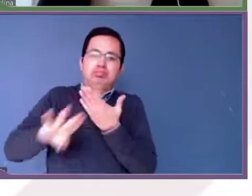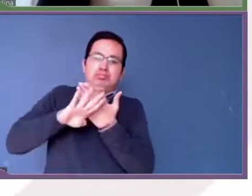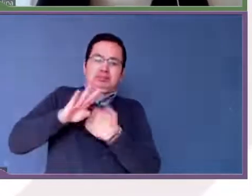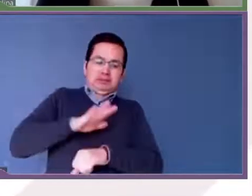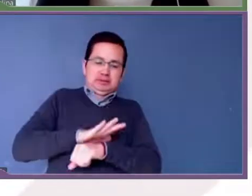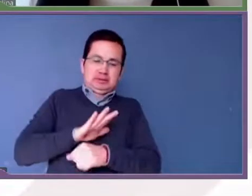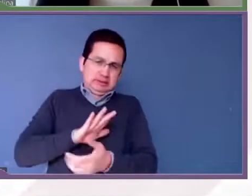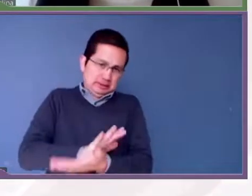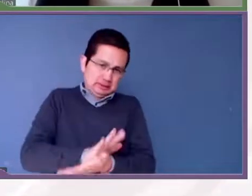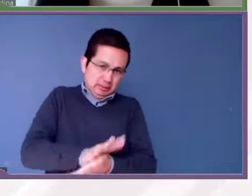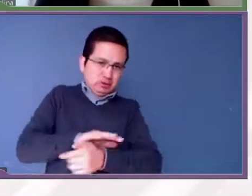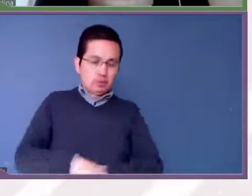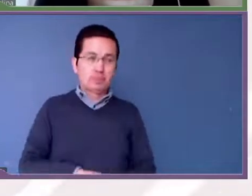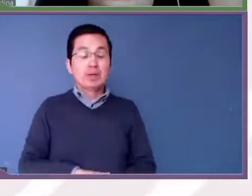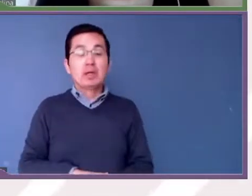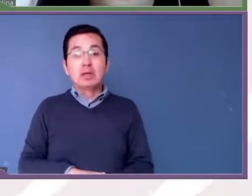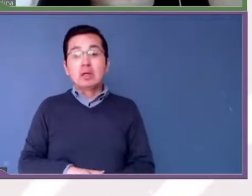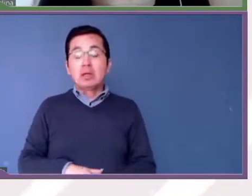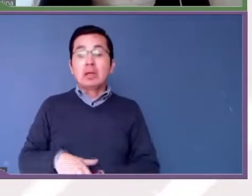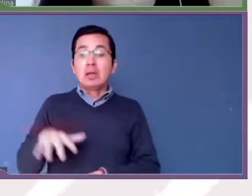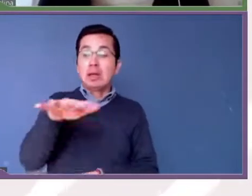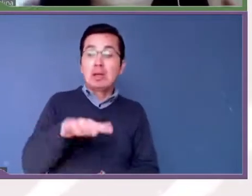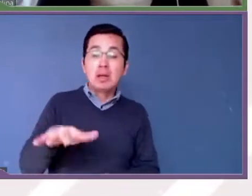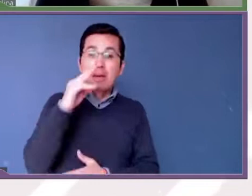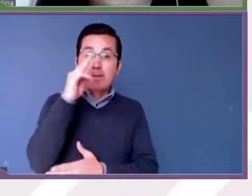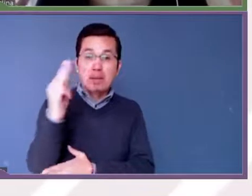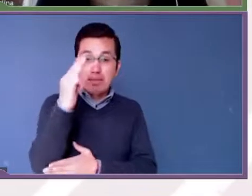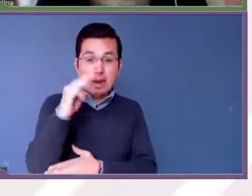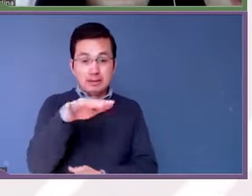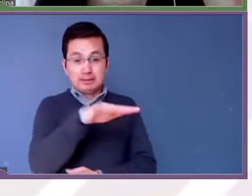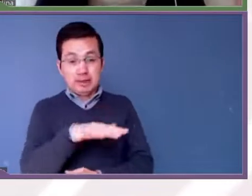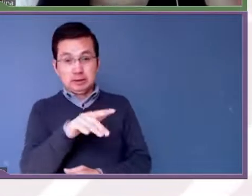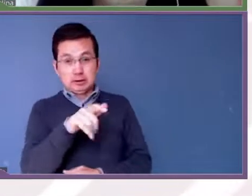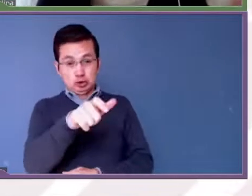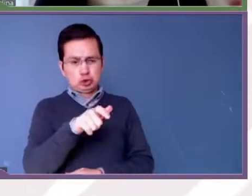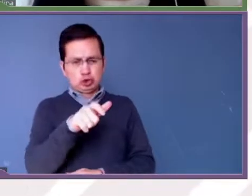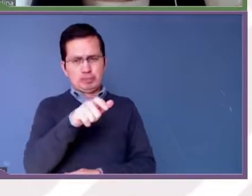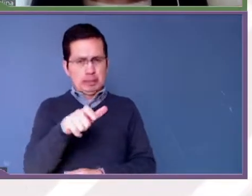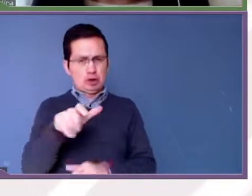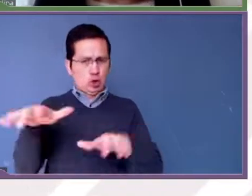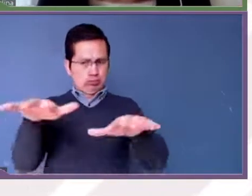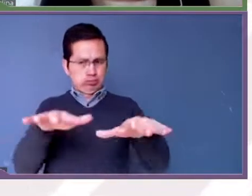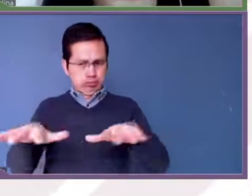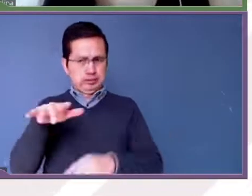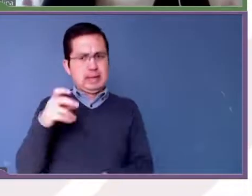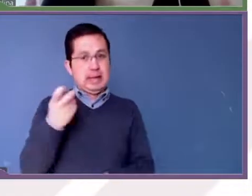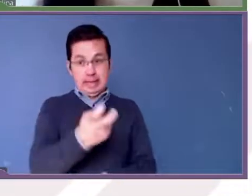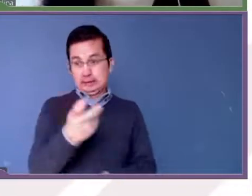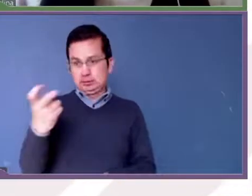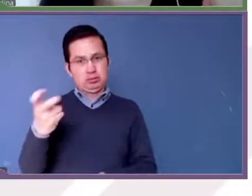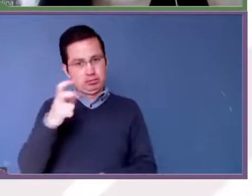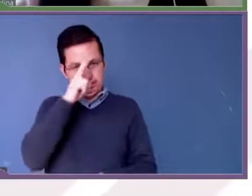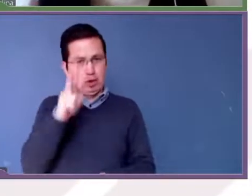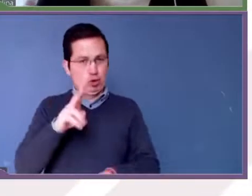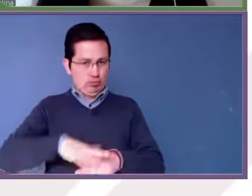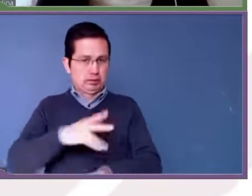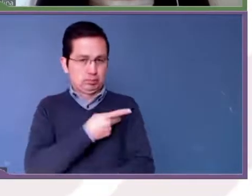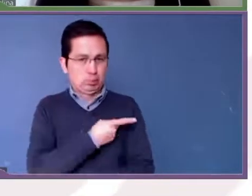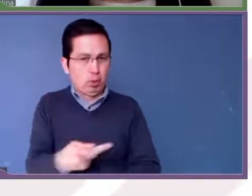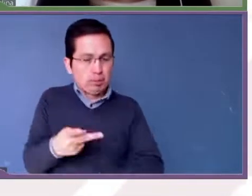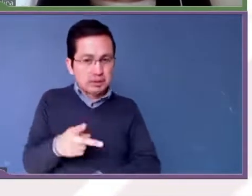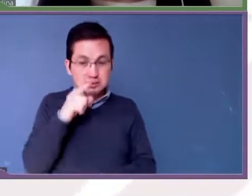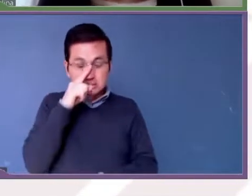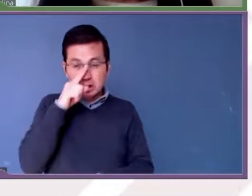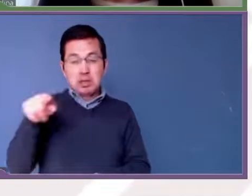las dos alcaldías con mayores condiciones de pobreza y que tienen promedios